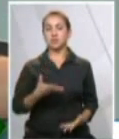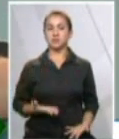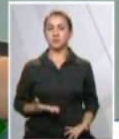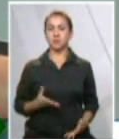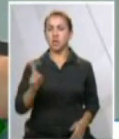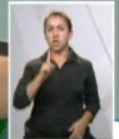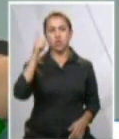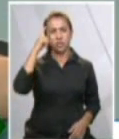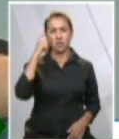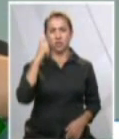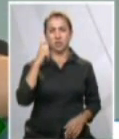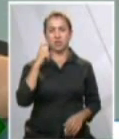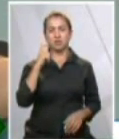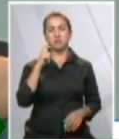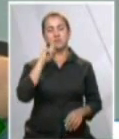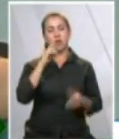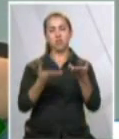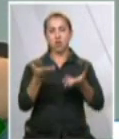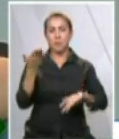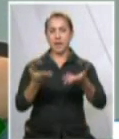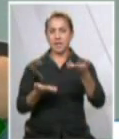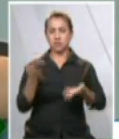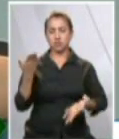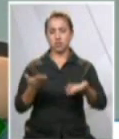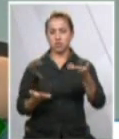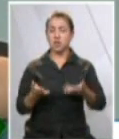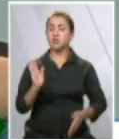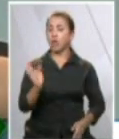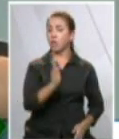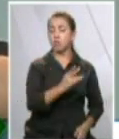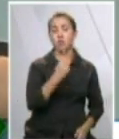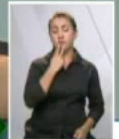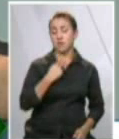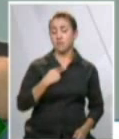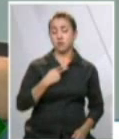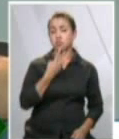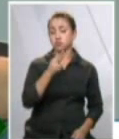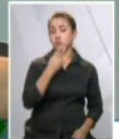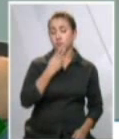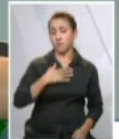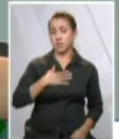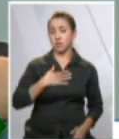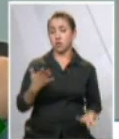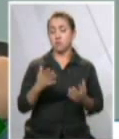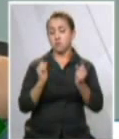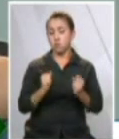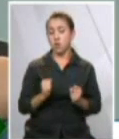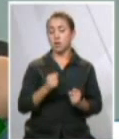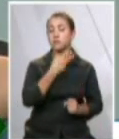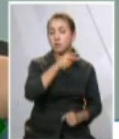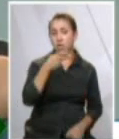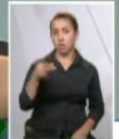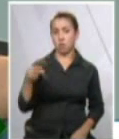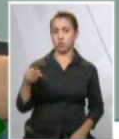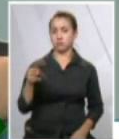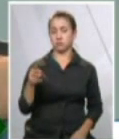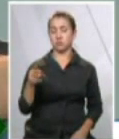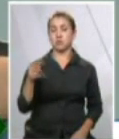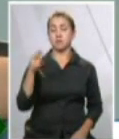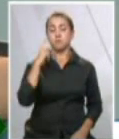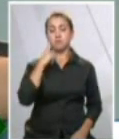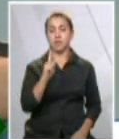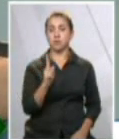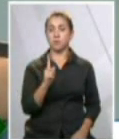No creo que haya punto de comparación. Cada quien lo puede vivir como pueda. Pero